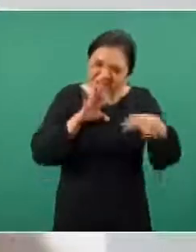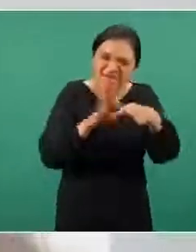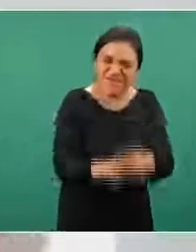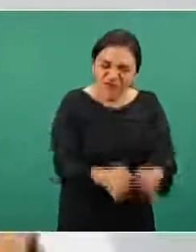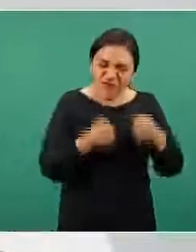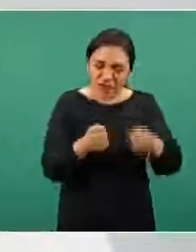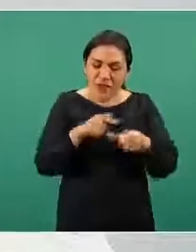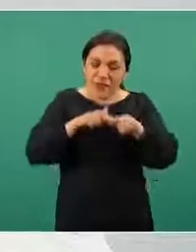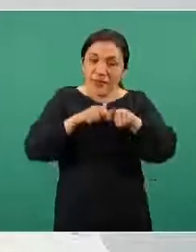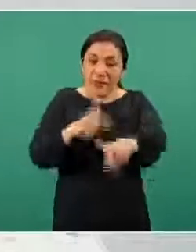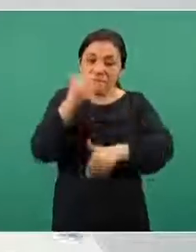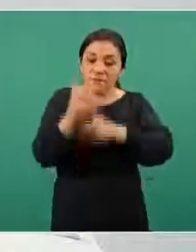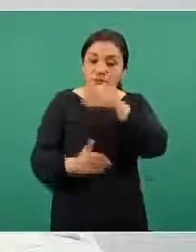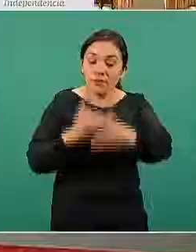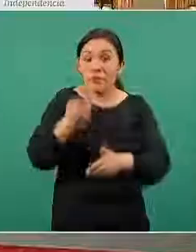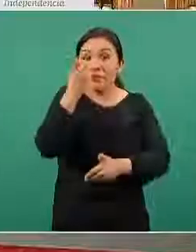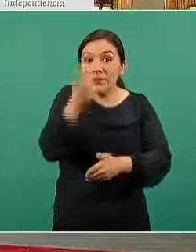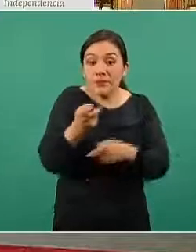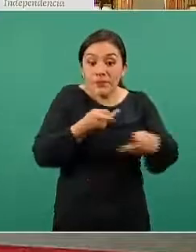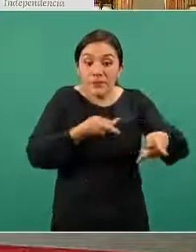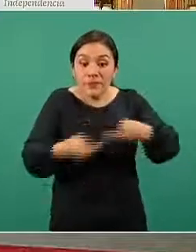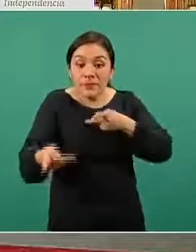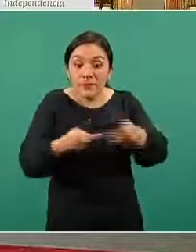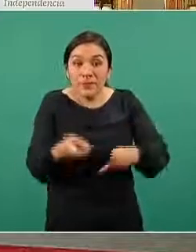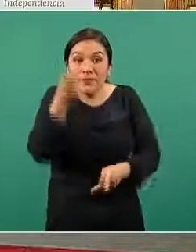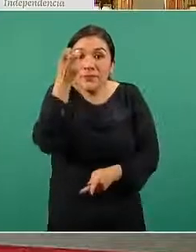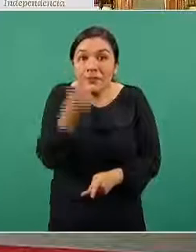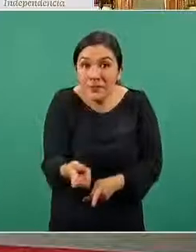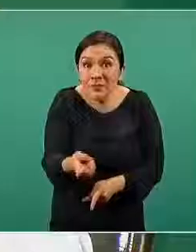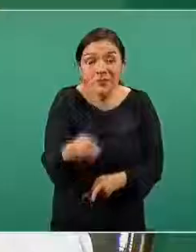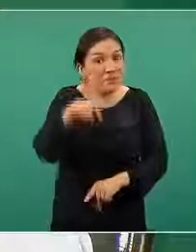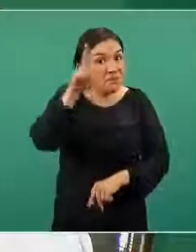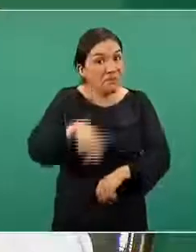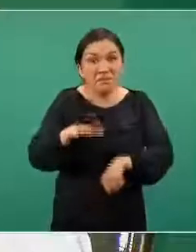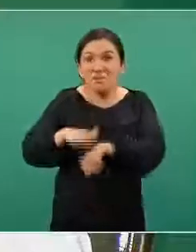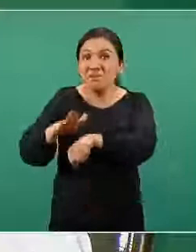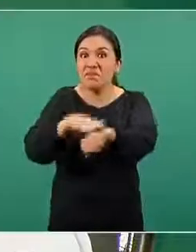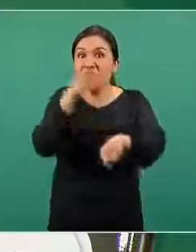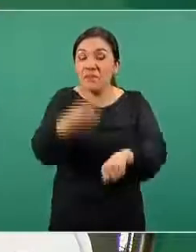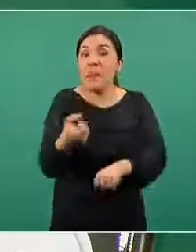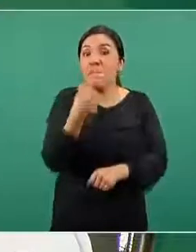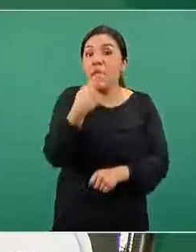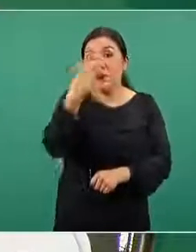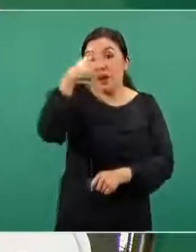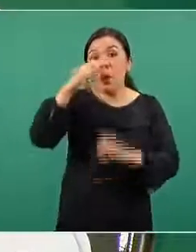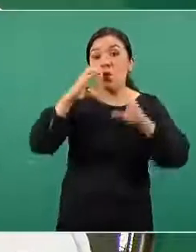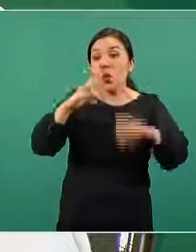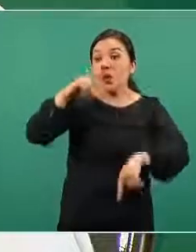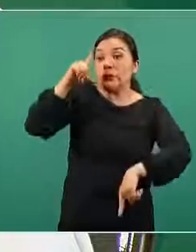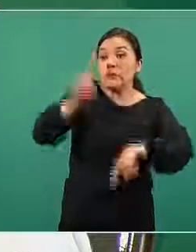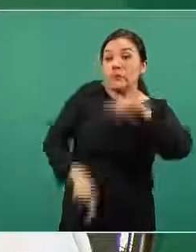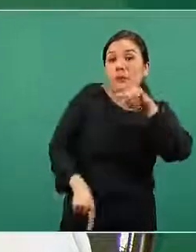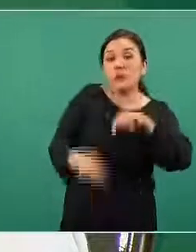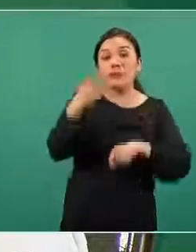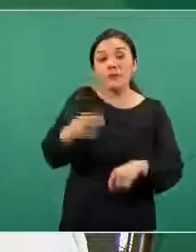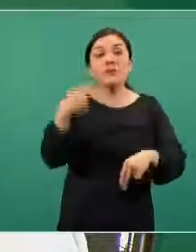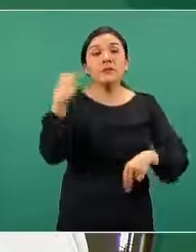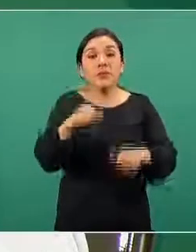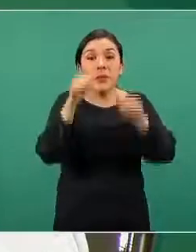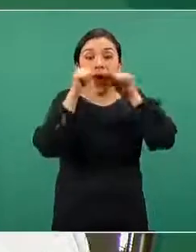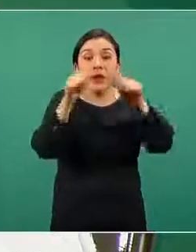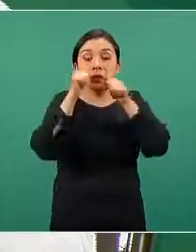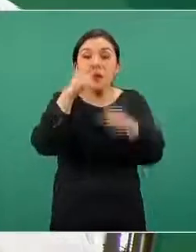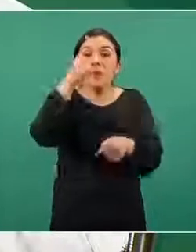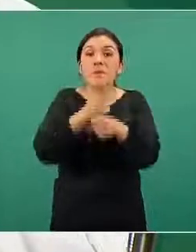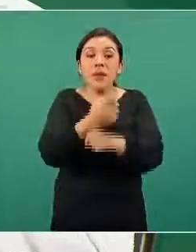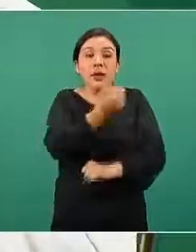continuar, porque esa es la estrategia, señoras y señores, la medicina preventiva, y se llama atención primaria